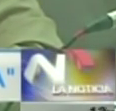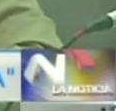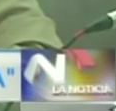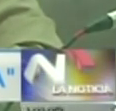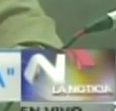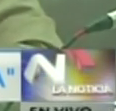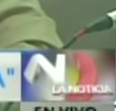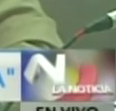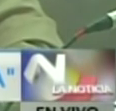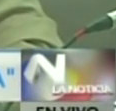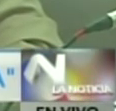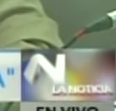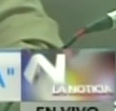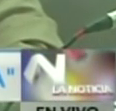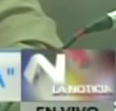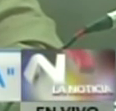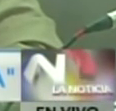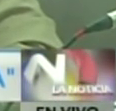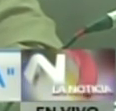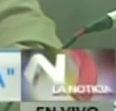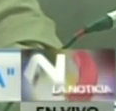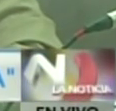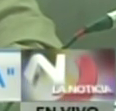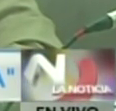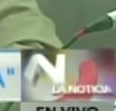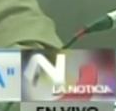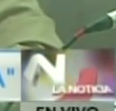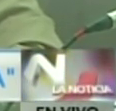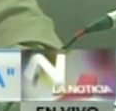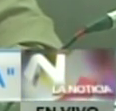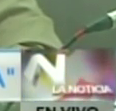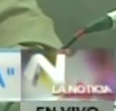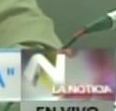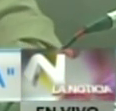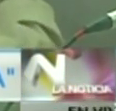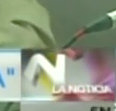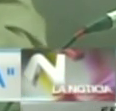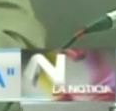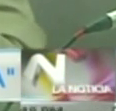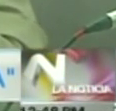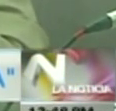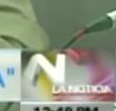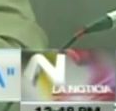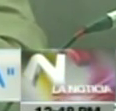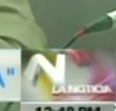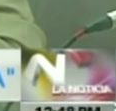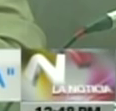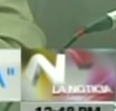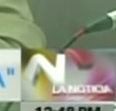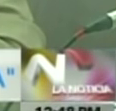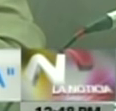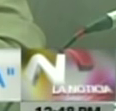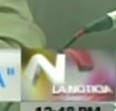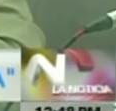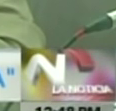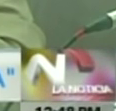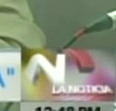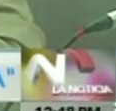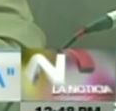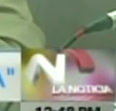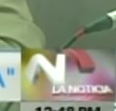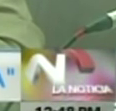Bienvenido agua bendita, para que se llenen los embalses y para seguir produciendo en la tierra. Aquí mire, me trajo,